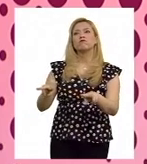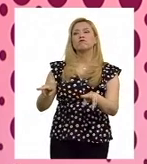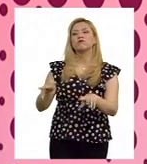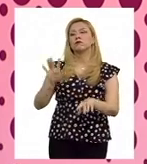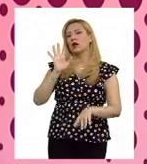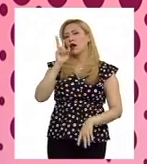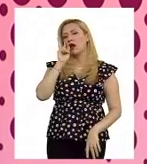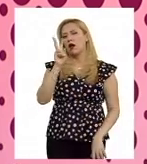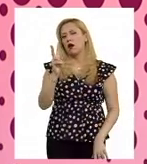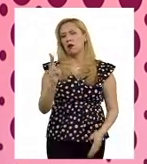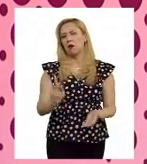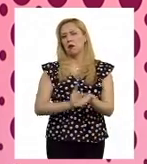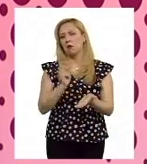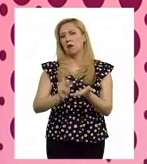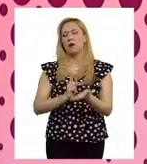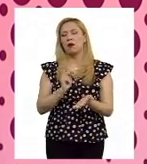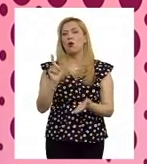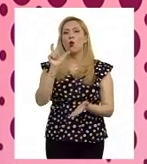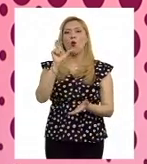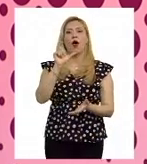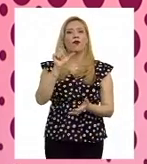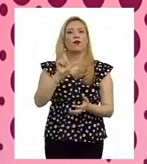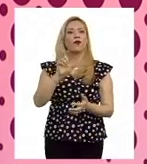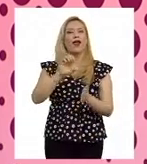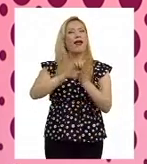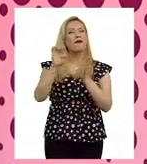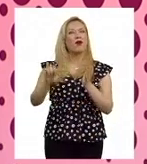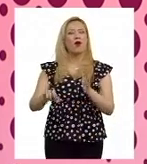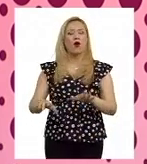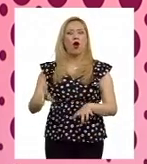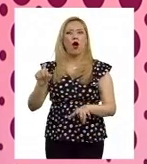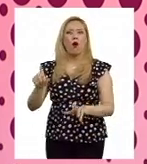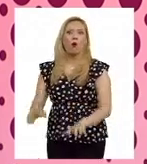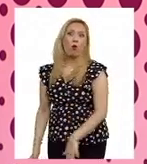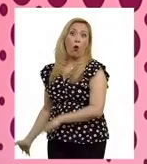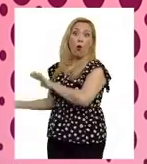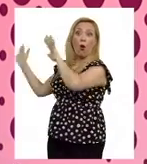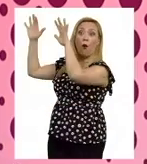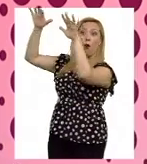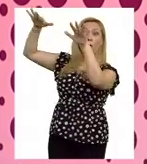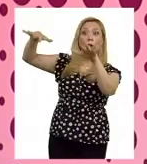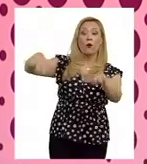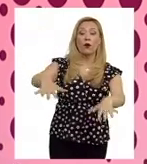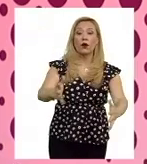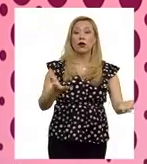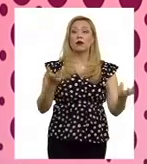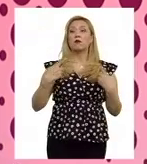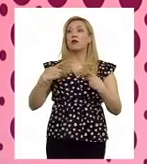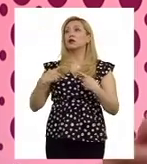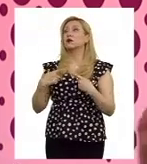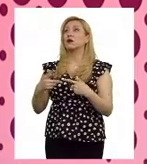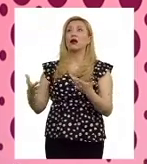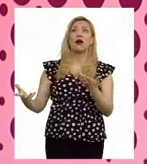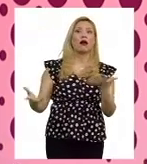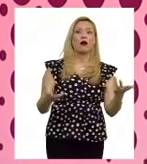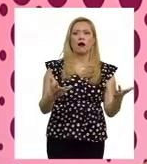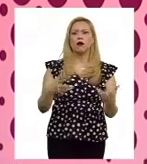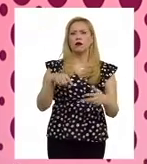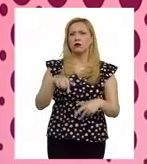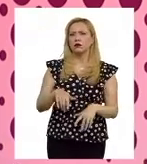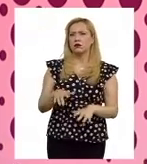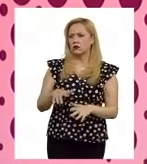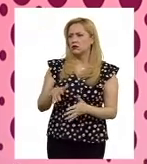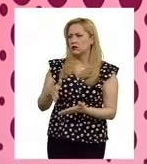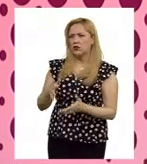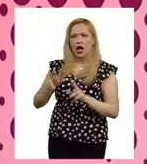hemos visto muchas veces que en desastres naturales el ACNUR está lista a